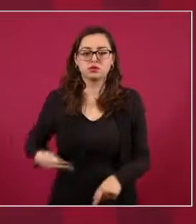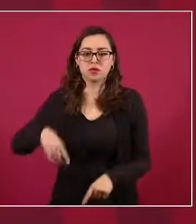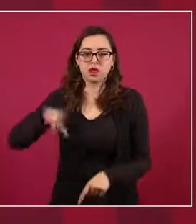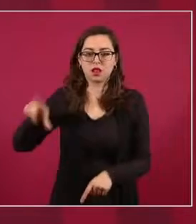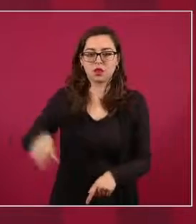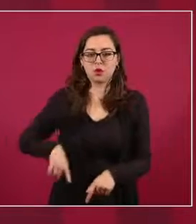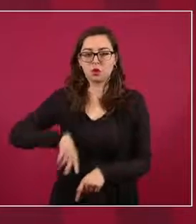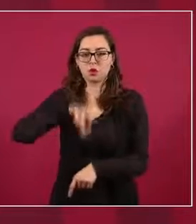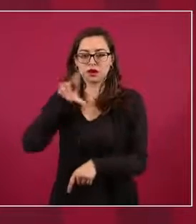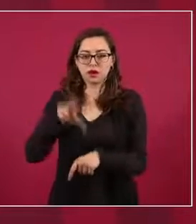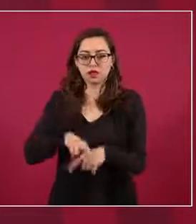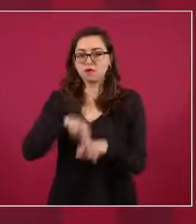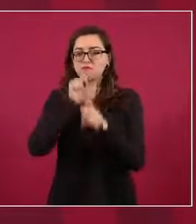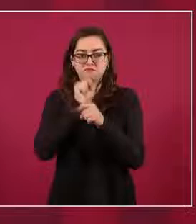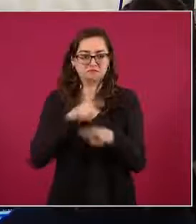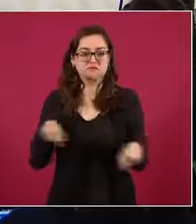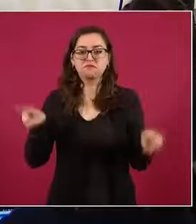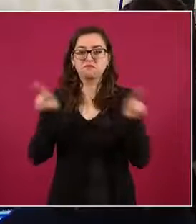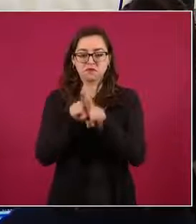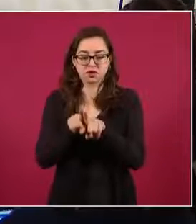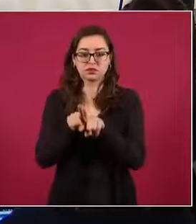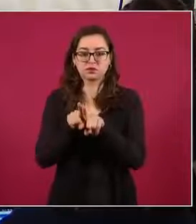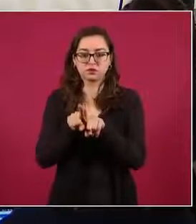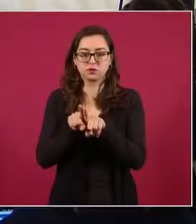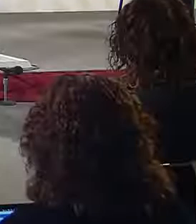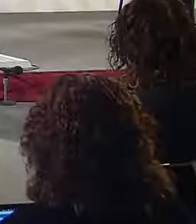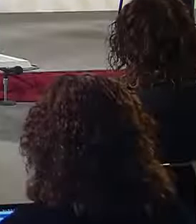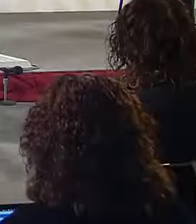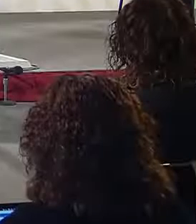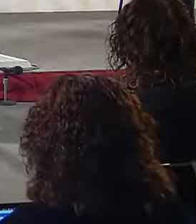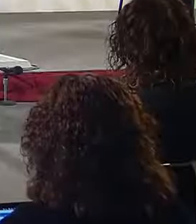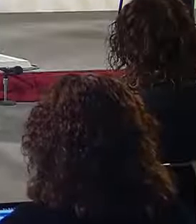gobernadores. El caso de Xcaret es otro